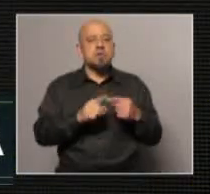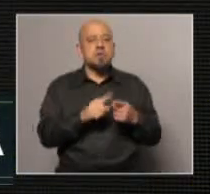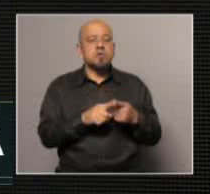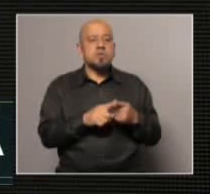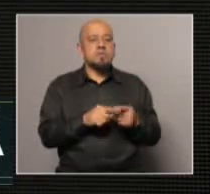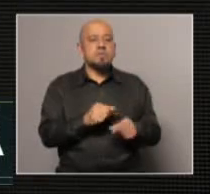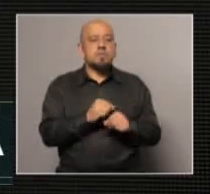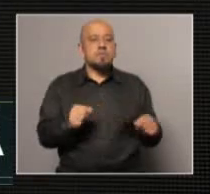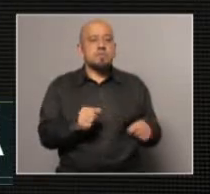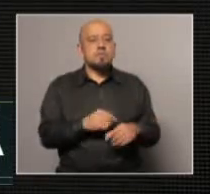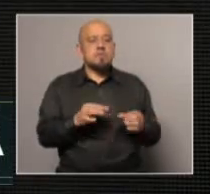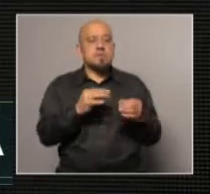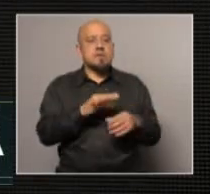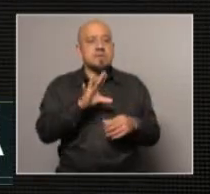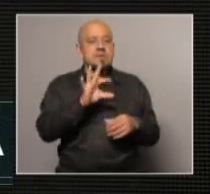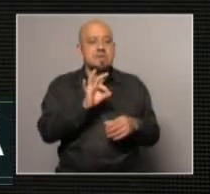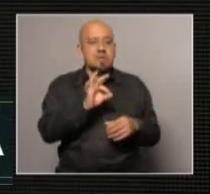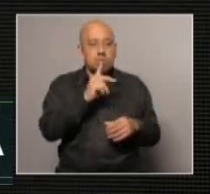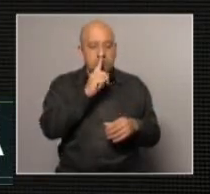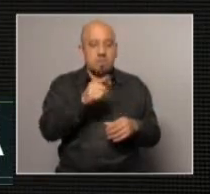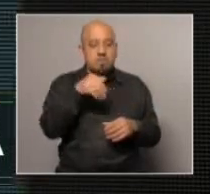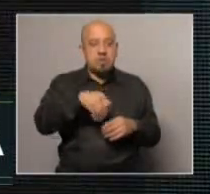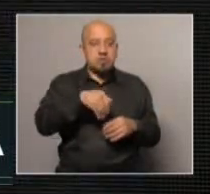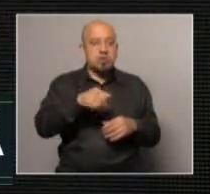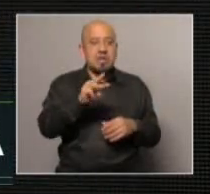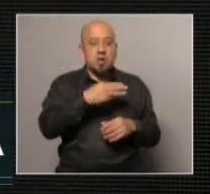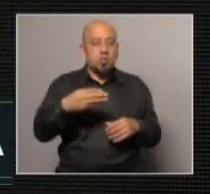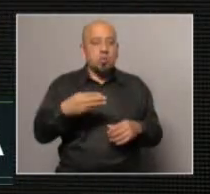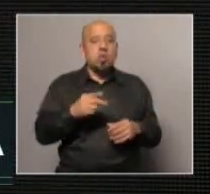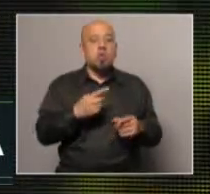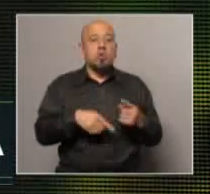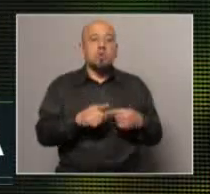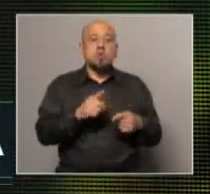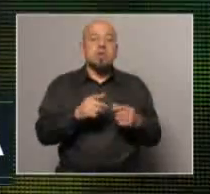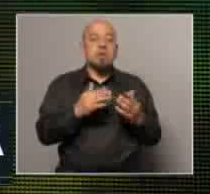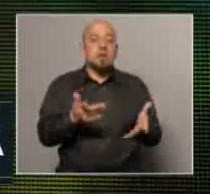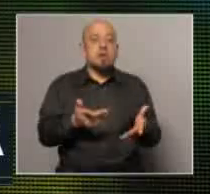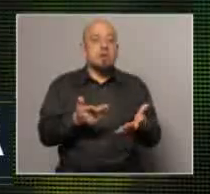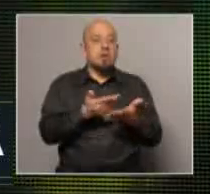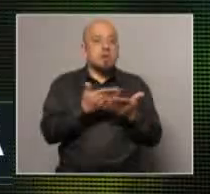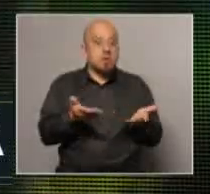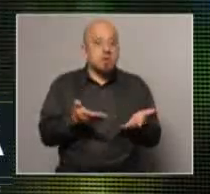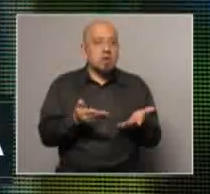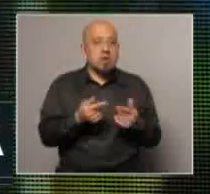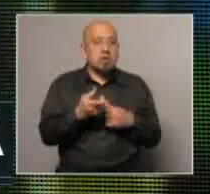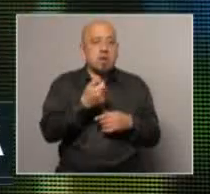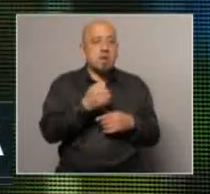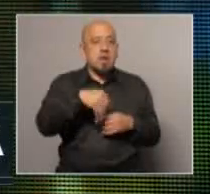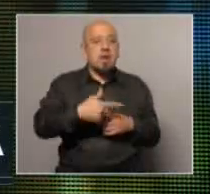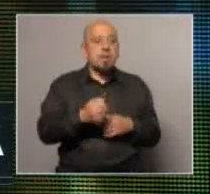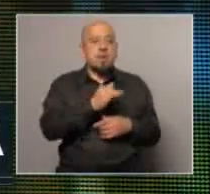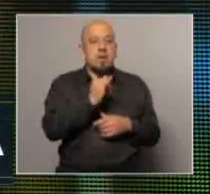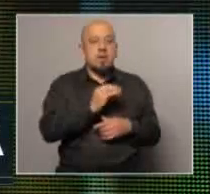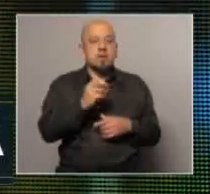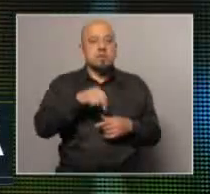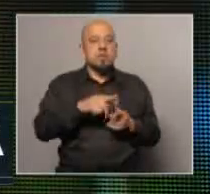llegar a los 50.000 millones de euros. Es muchísimo dinero. Dicen que es tan disruptivo como lo fue Amazon en su momento, con lo